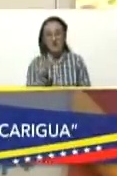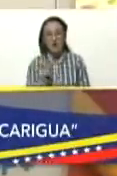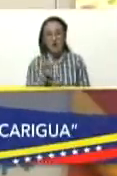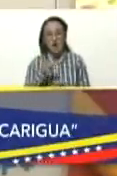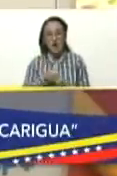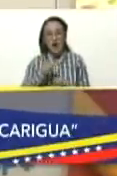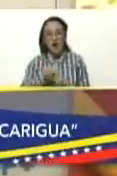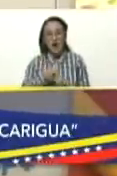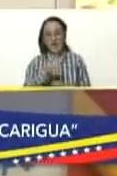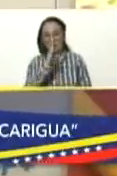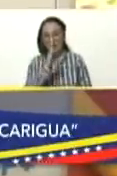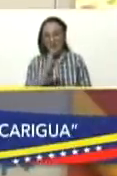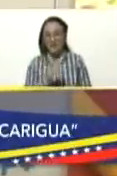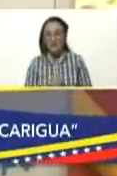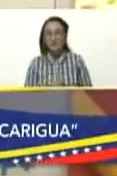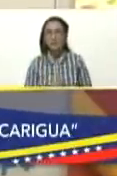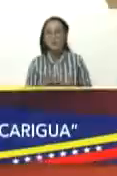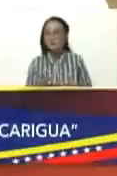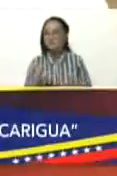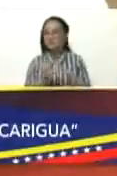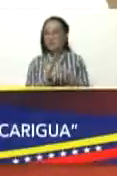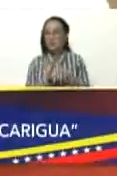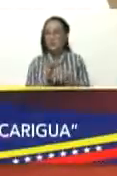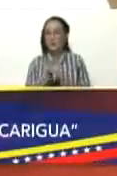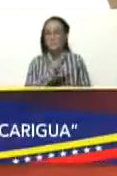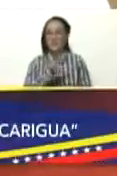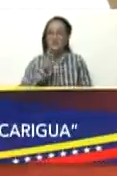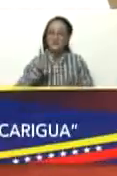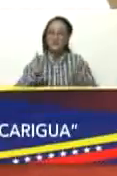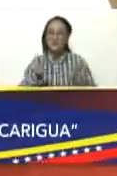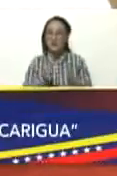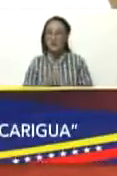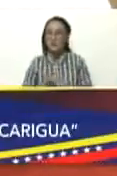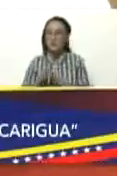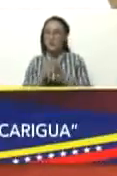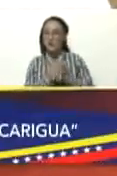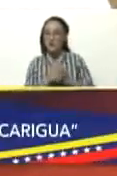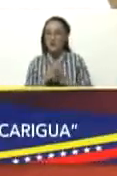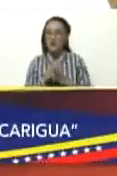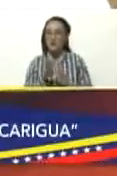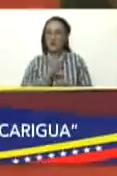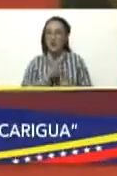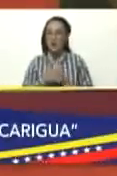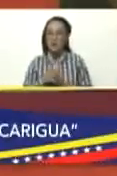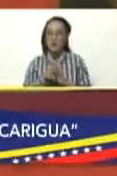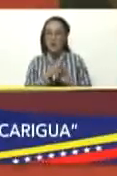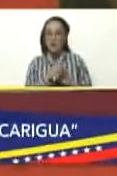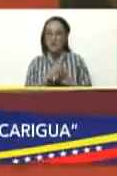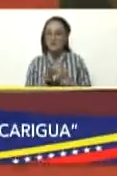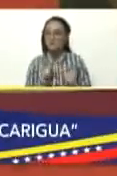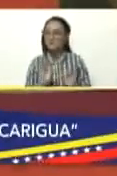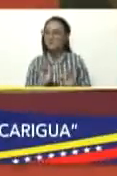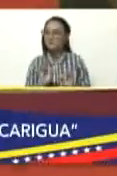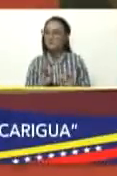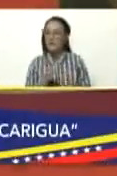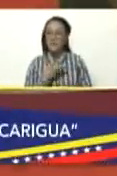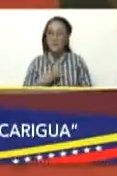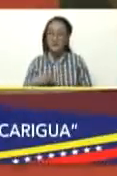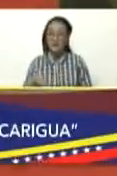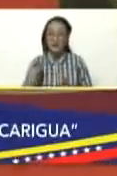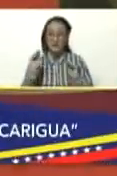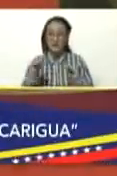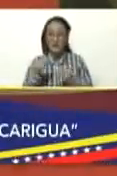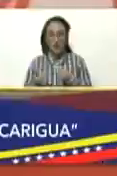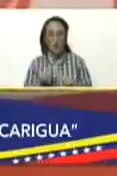así abrirnos paso para consolidar las 27 comunidades que conforman la comuna guerrera de Tacarigua. Presidente,